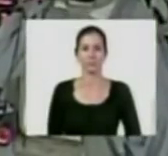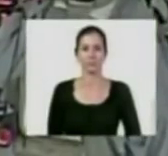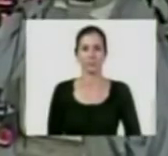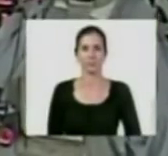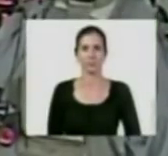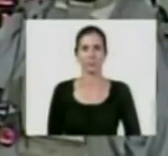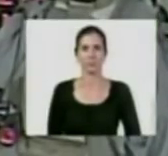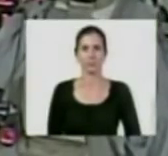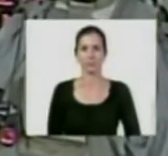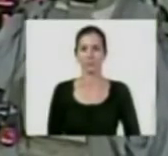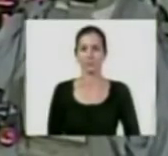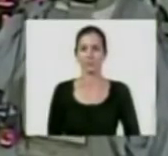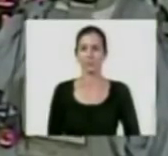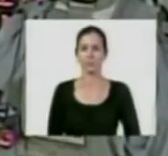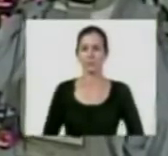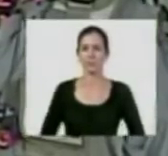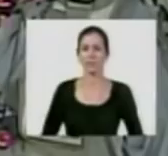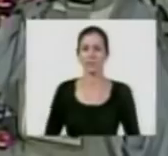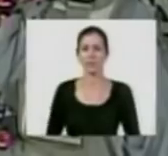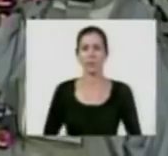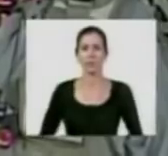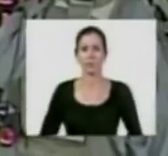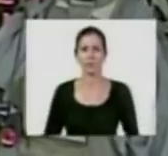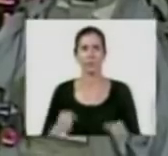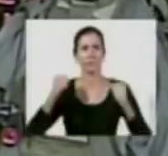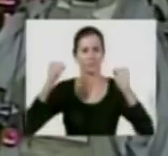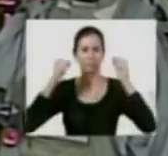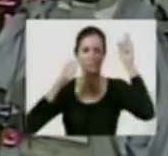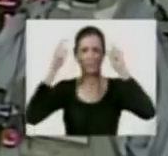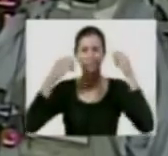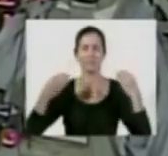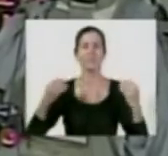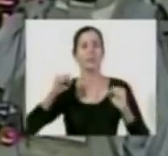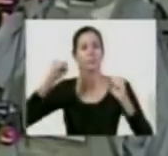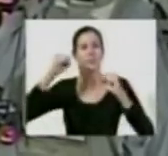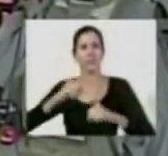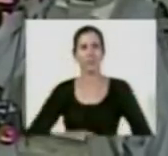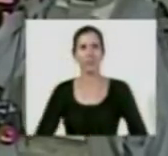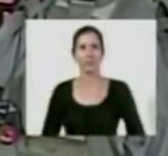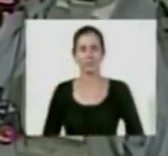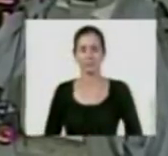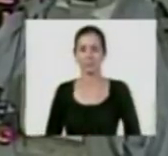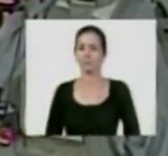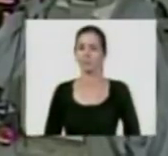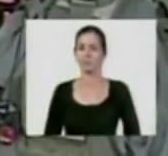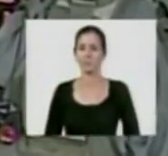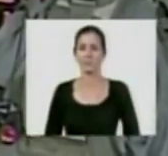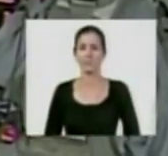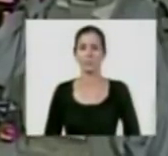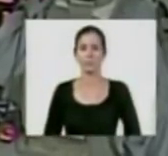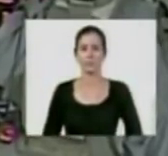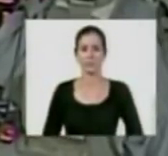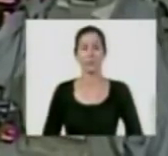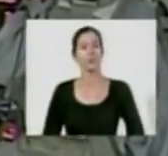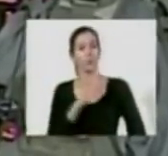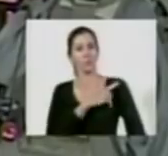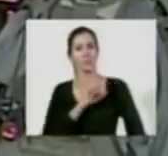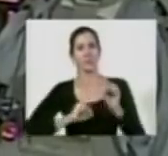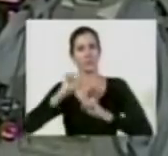Vive. Buenas tardes, mi comandante jefe, mayor general Rodrigo Guerrero Contreras, comandante de